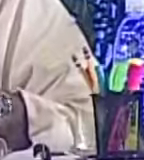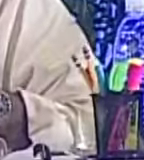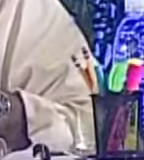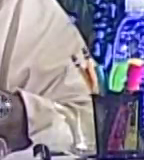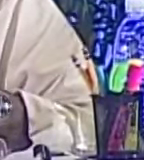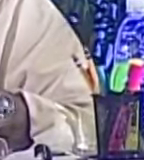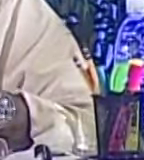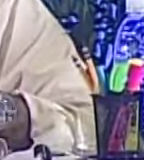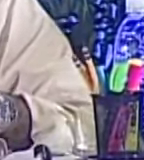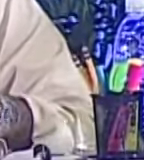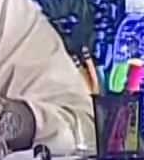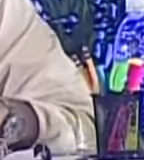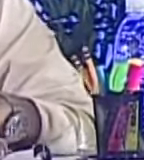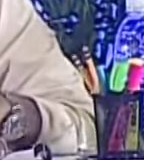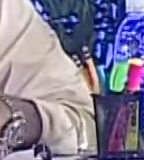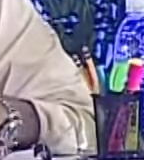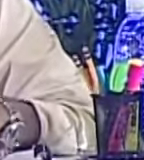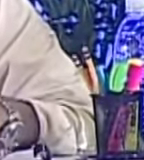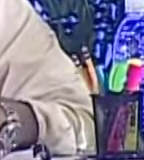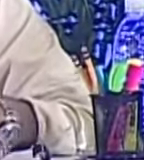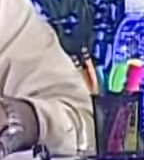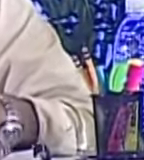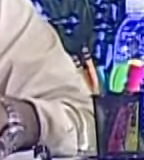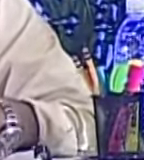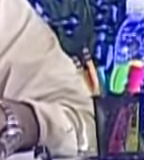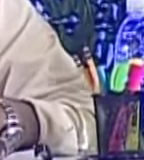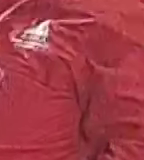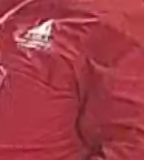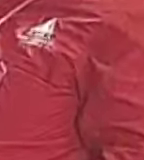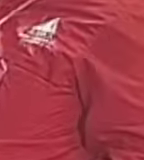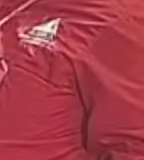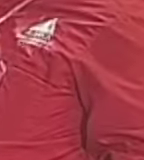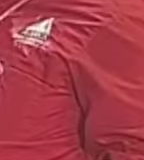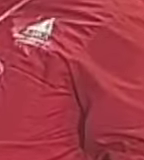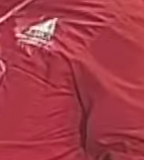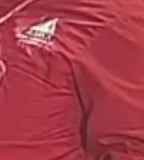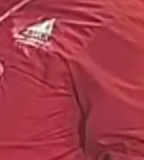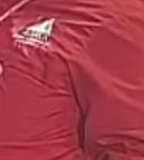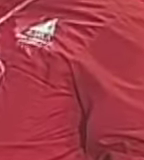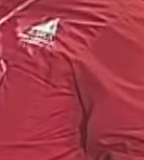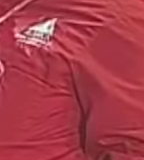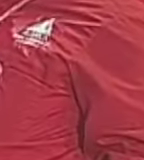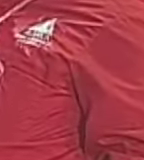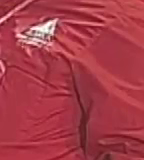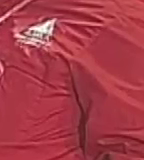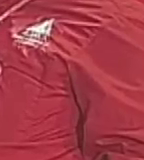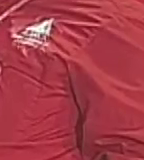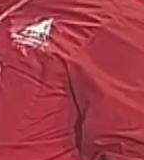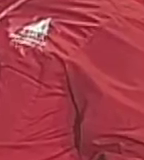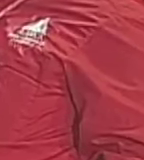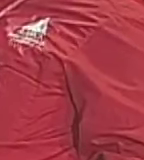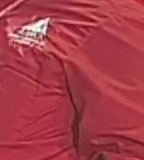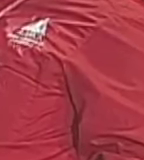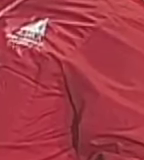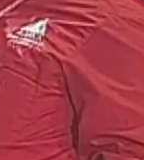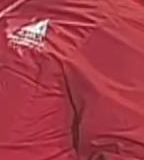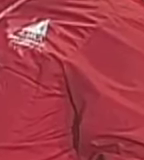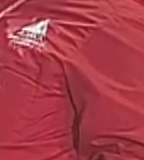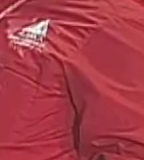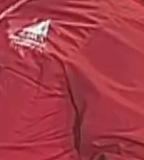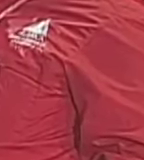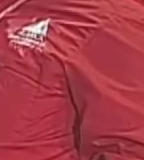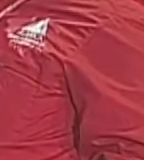para robar a los demás. No, Sinesio está trabajando. Son tres resultados. Y con la experiencia de ustedes, yo tomo